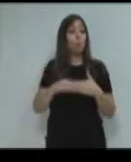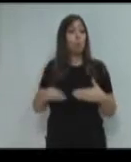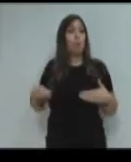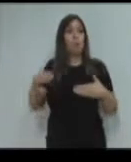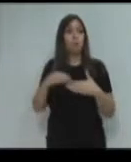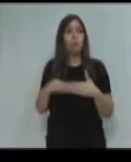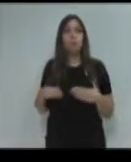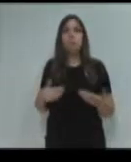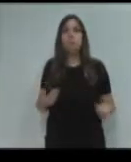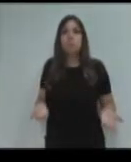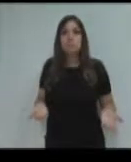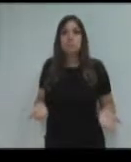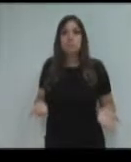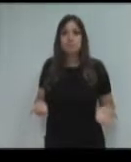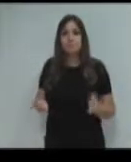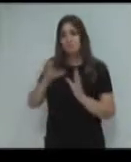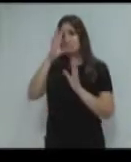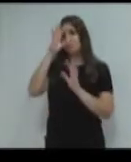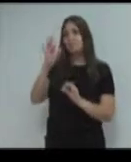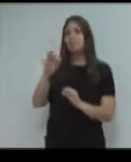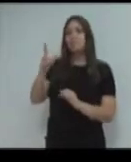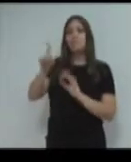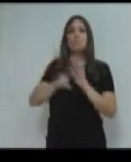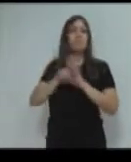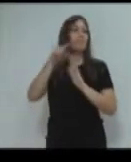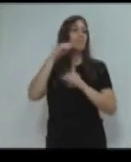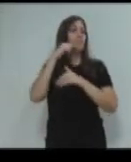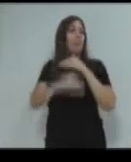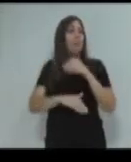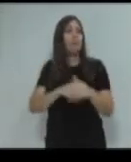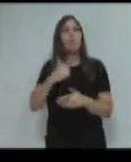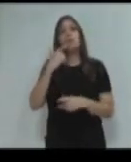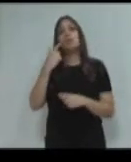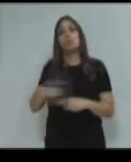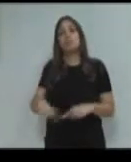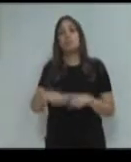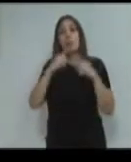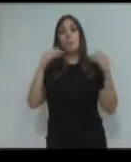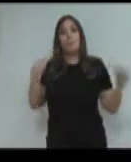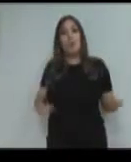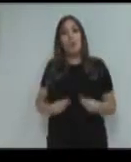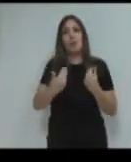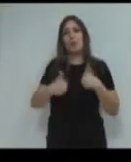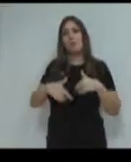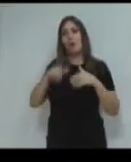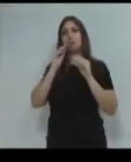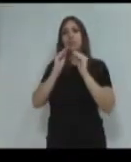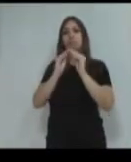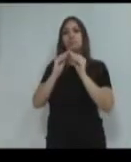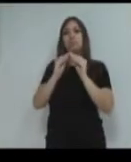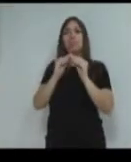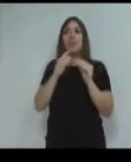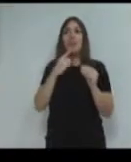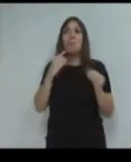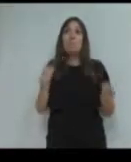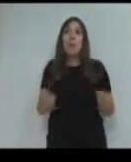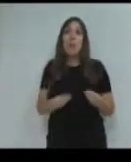dice, y con todos los avances, o sea, las mejoras, entre comillas, porque muchas veces, bueno, mejoras,